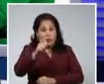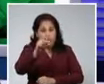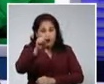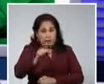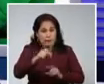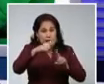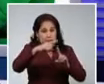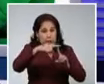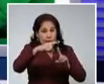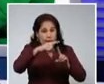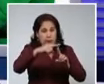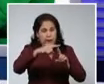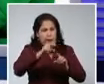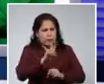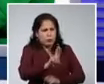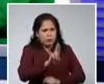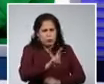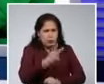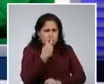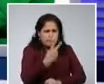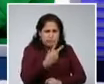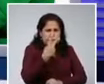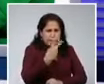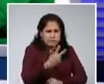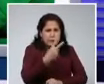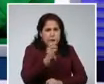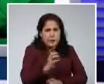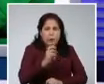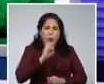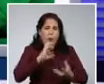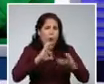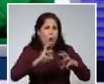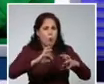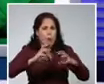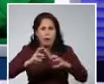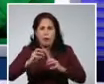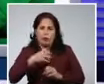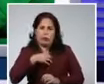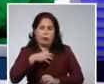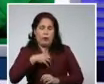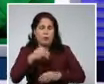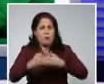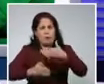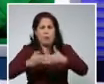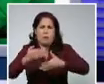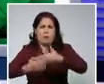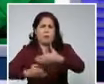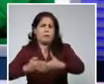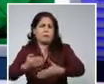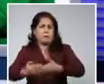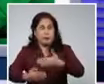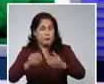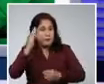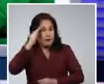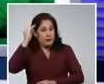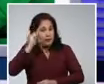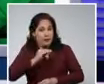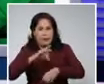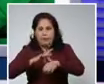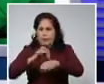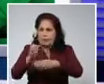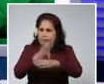terapia intensiva, precisamente por las complicaciones que presentó en su evolución, teniendo en cuenta las enfermedades,